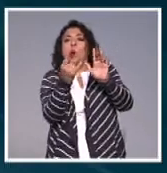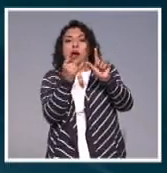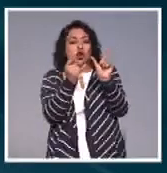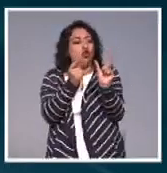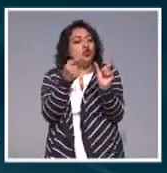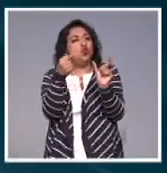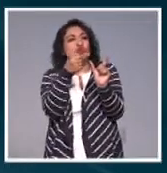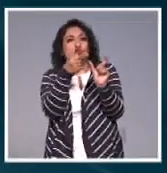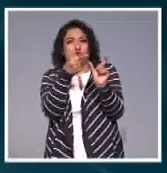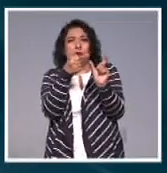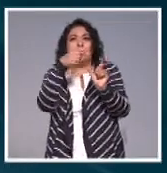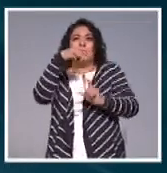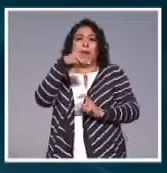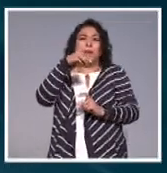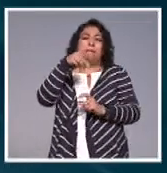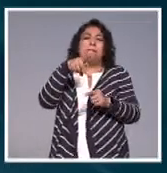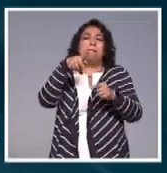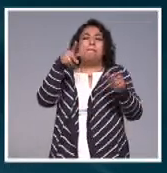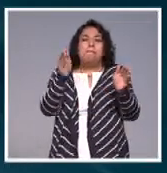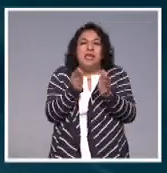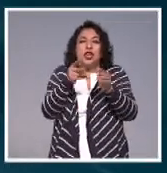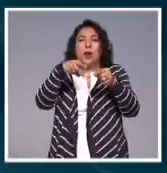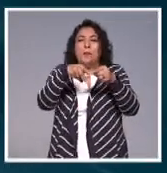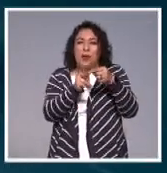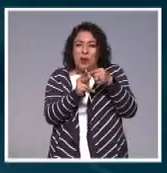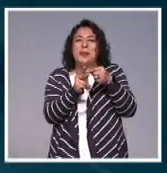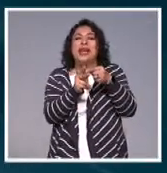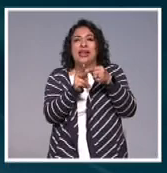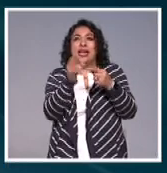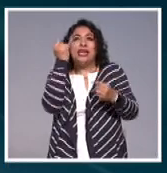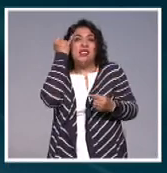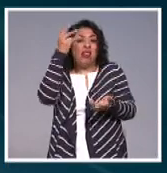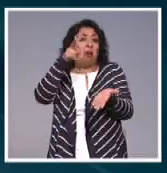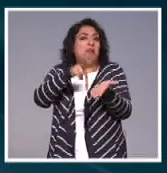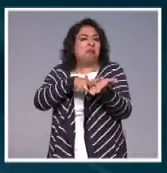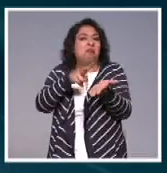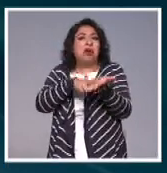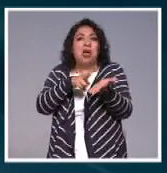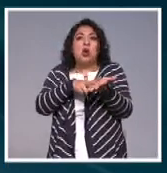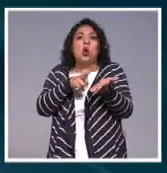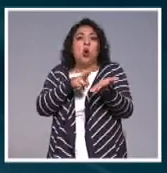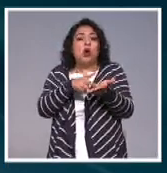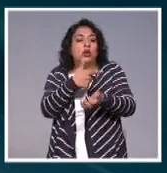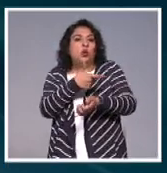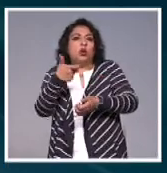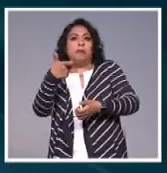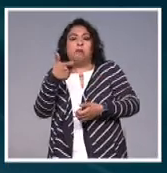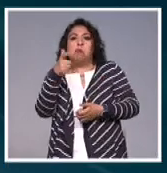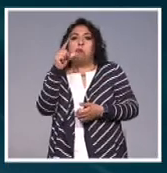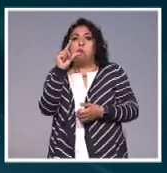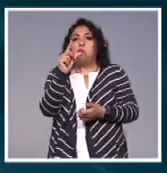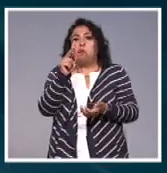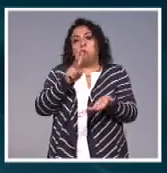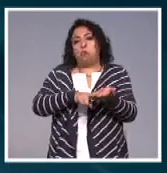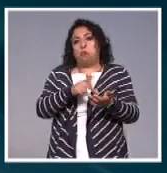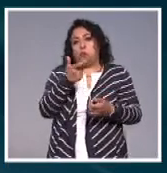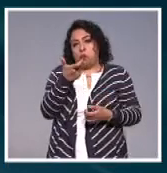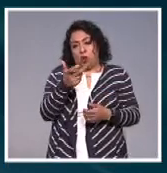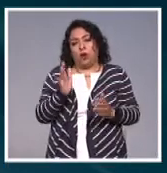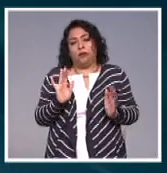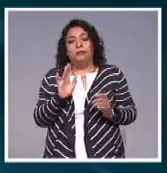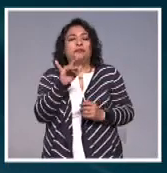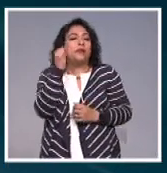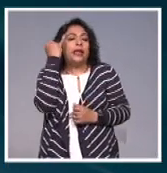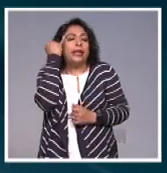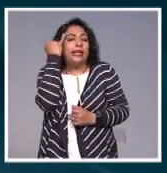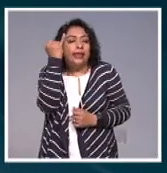de microfluídica o de microplomería, entonces la idea es que el costo también de las pruebas sea menor. Para que se